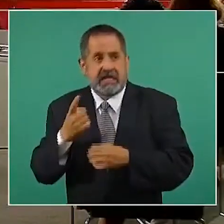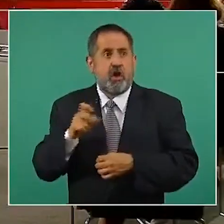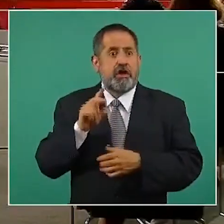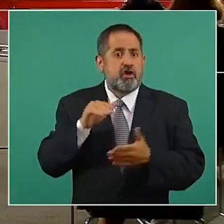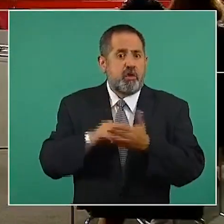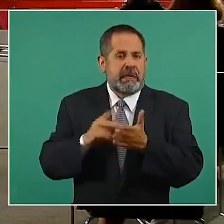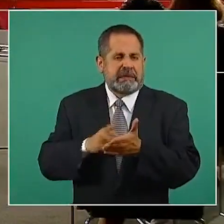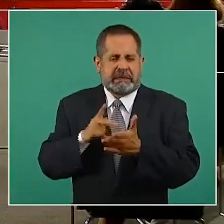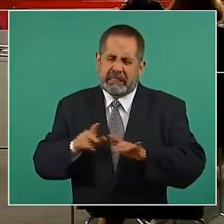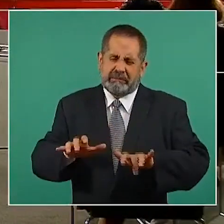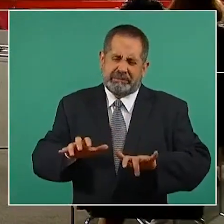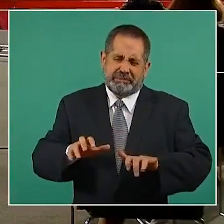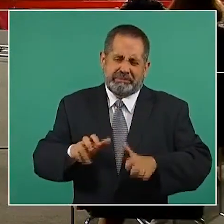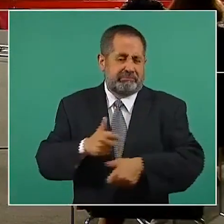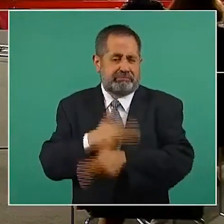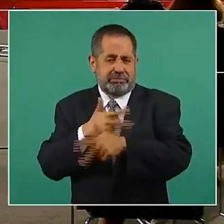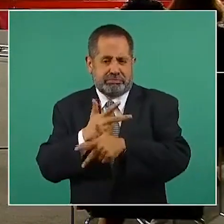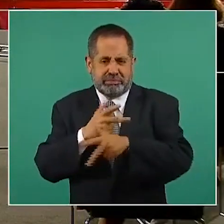138,500 accesos en más de